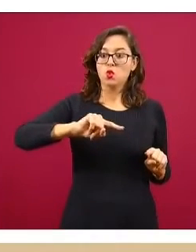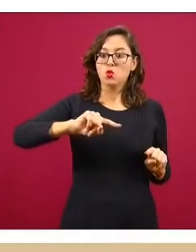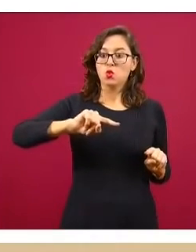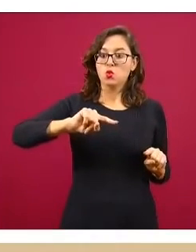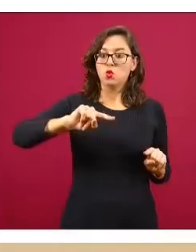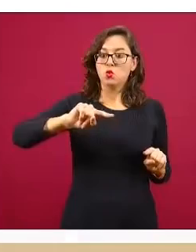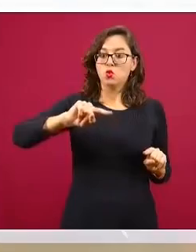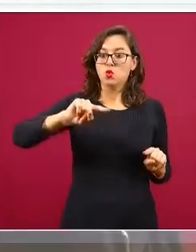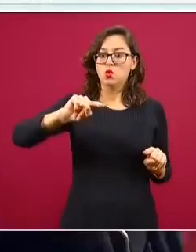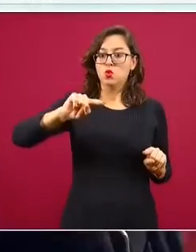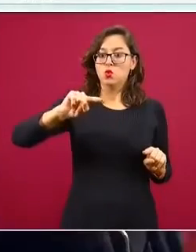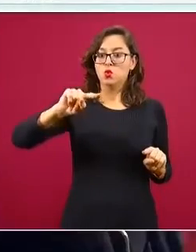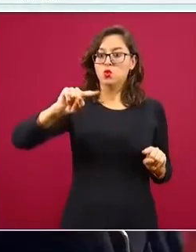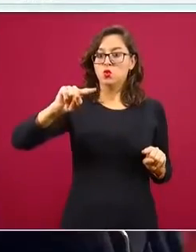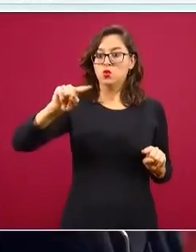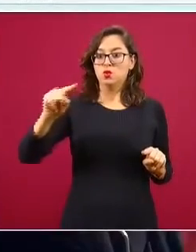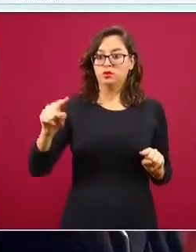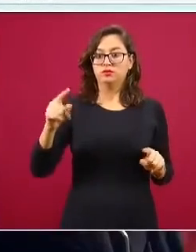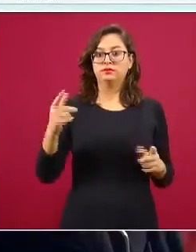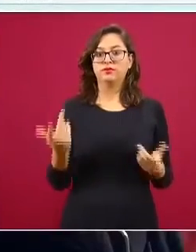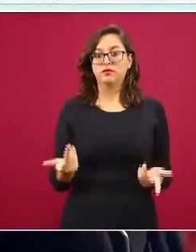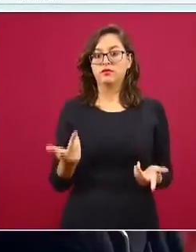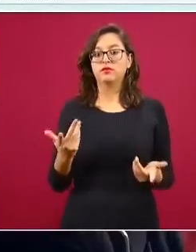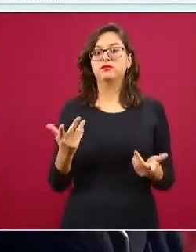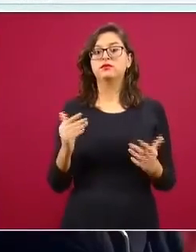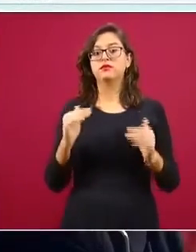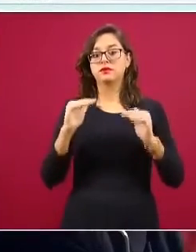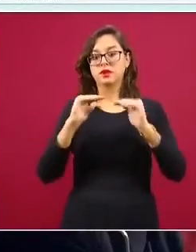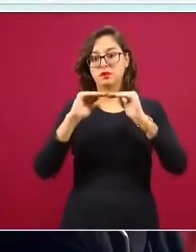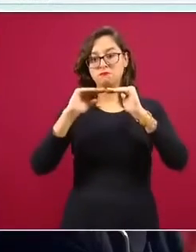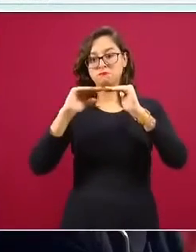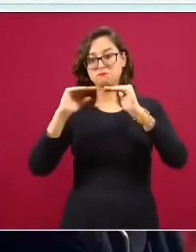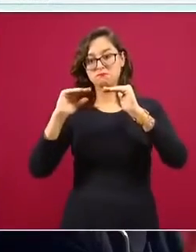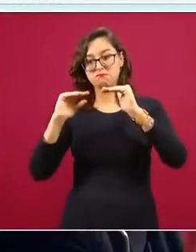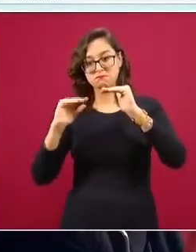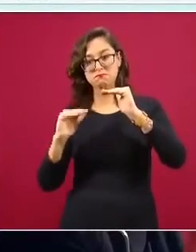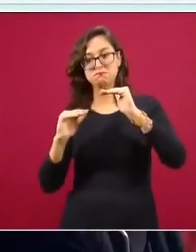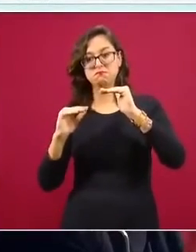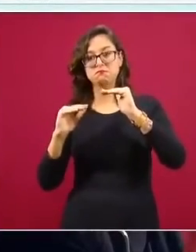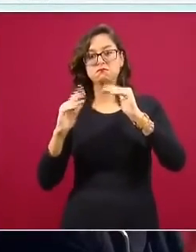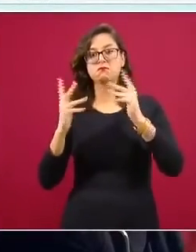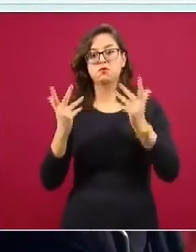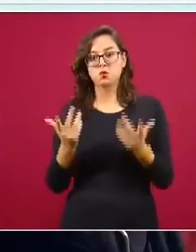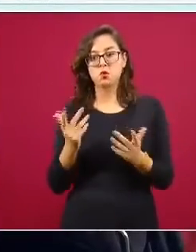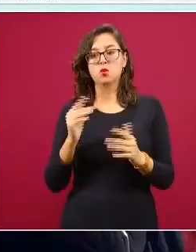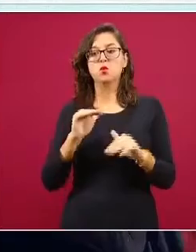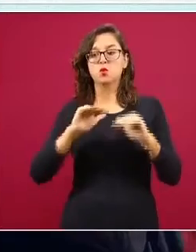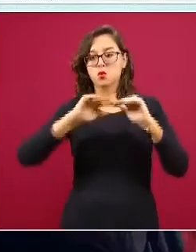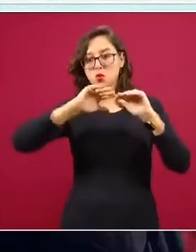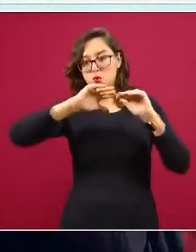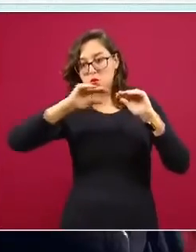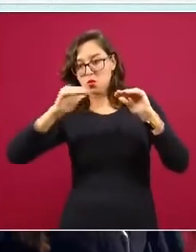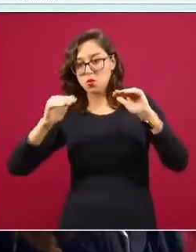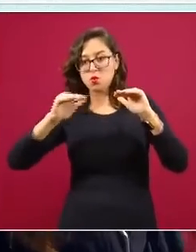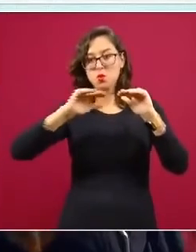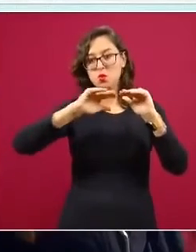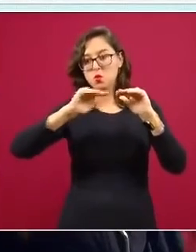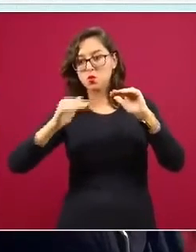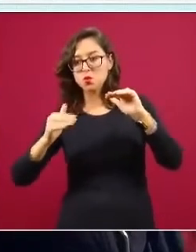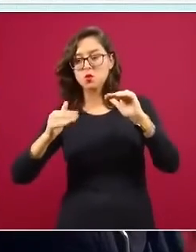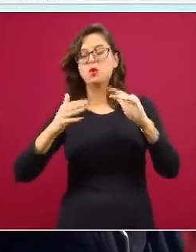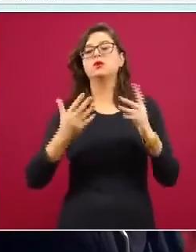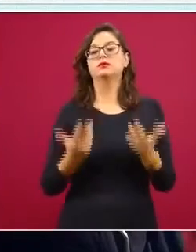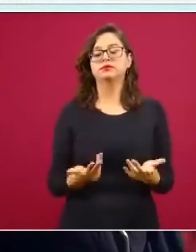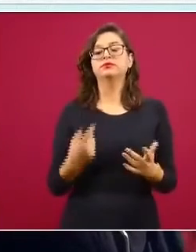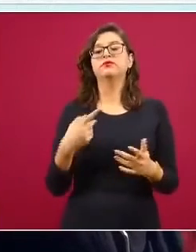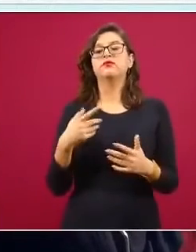datos confirmados y metiendo y considerando aún los sospechosos, vemos que de alguna forma estamos en esta meseta. Pero vamos a ver ya